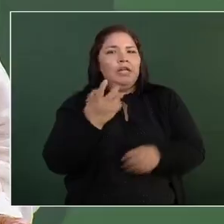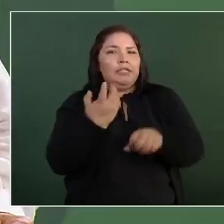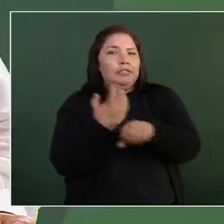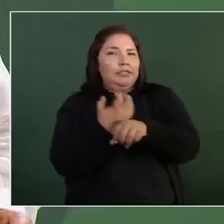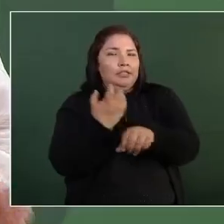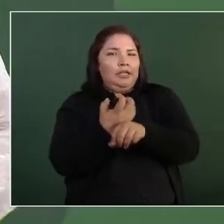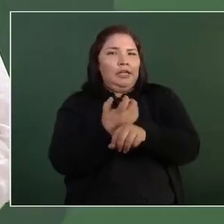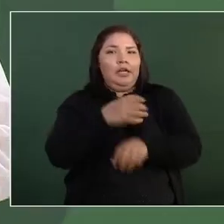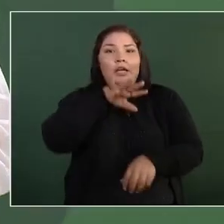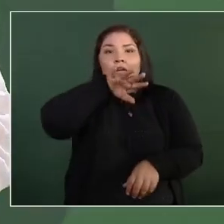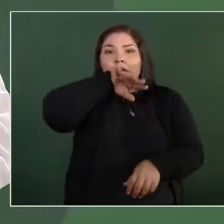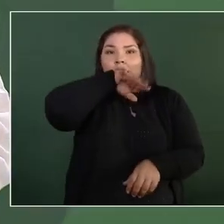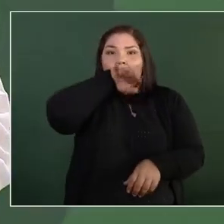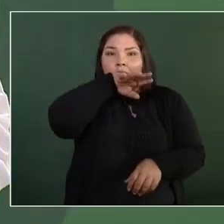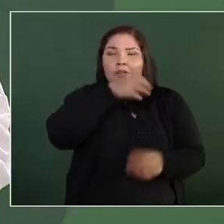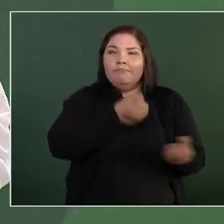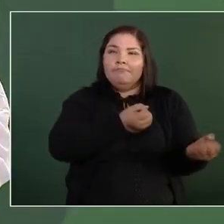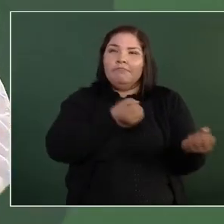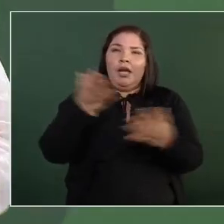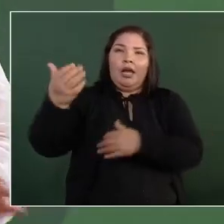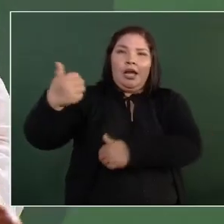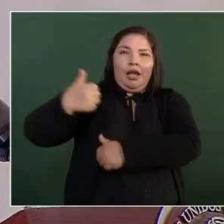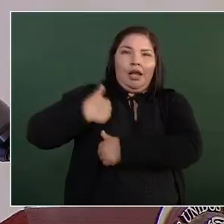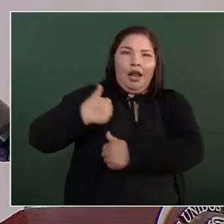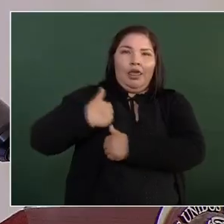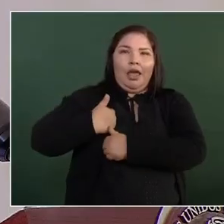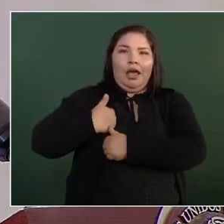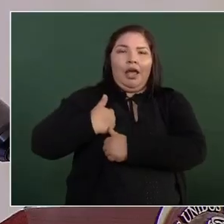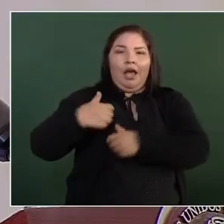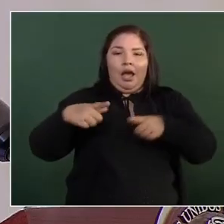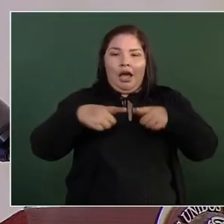El mango que lo exportamos a Canadá, a Japón.